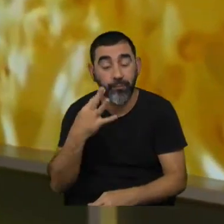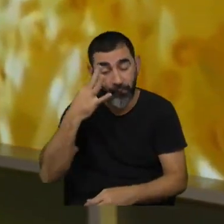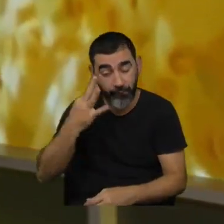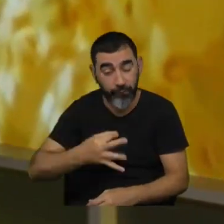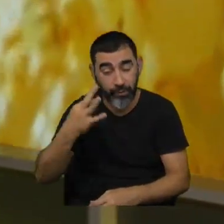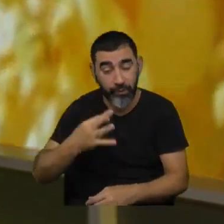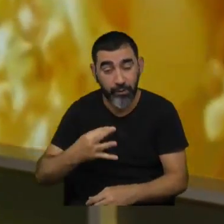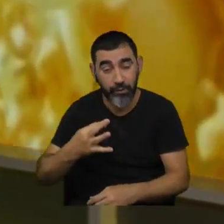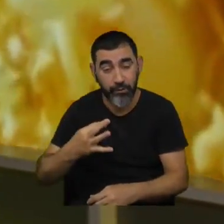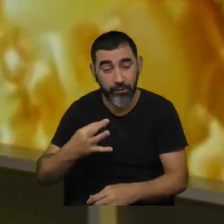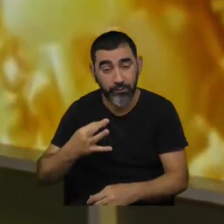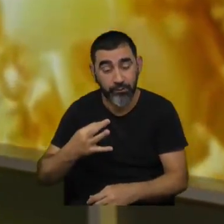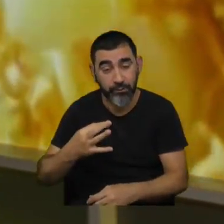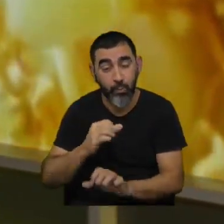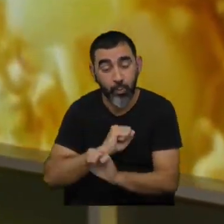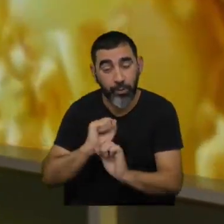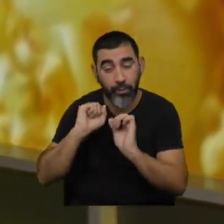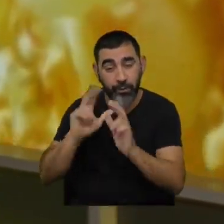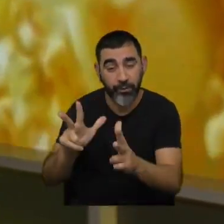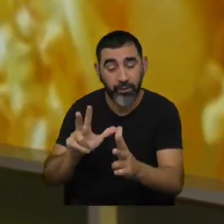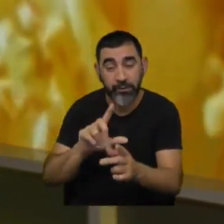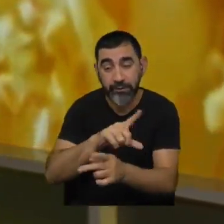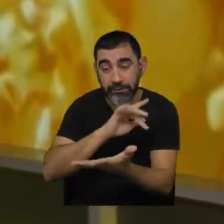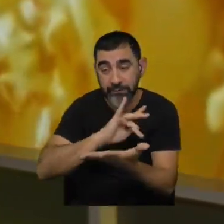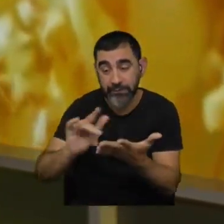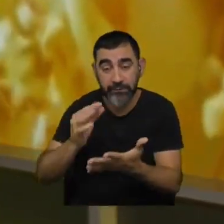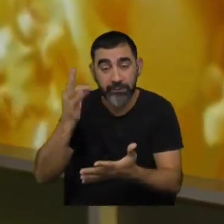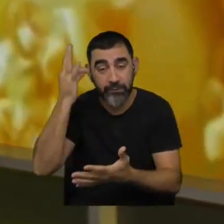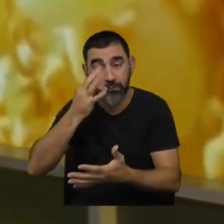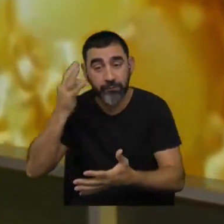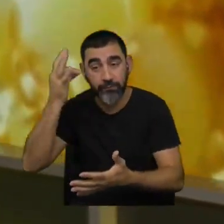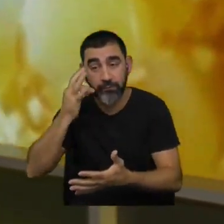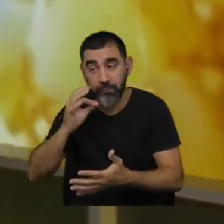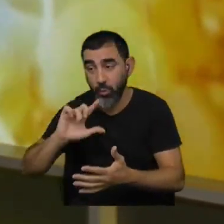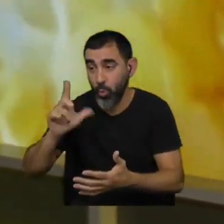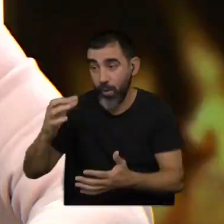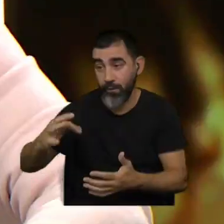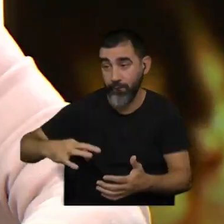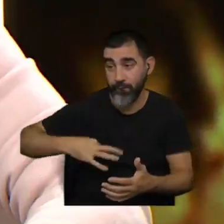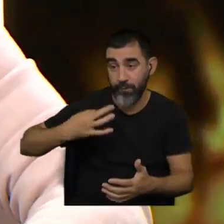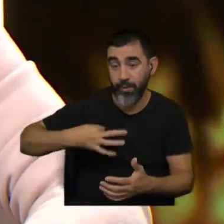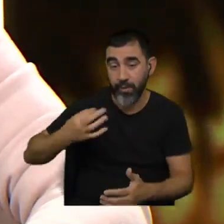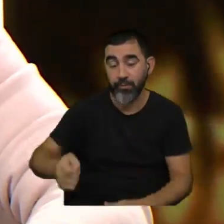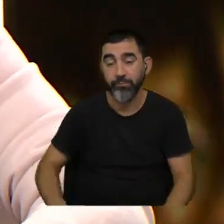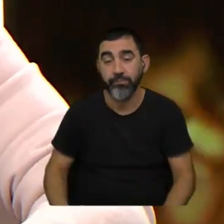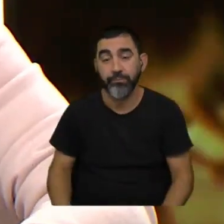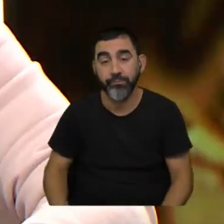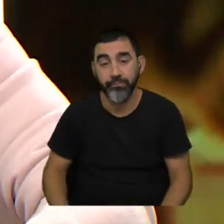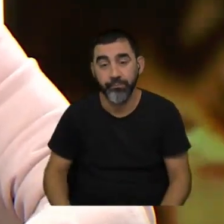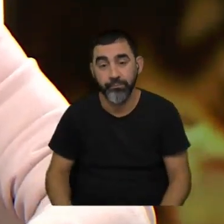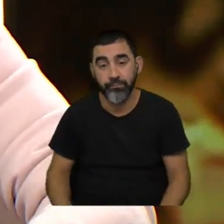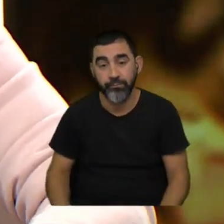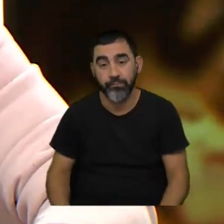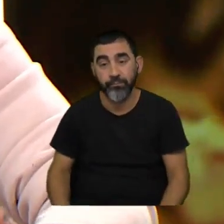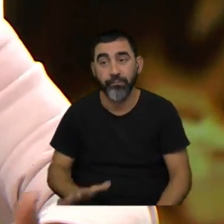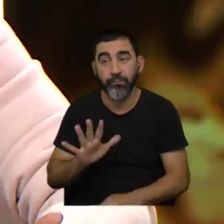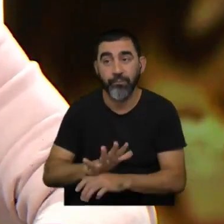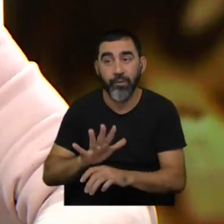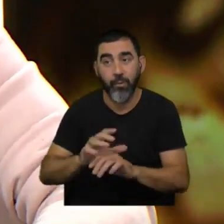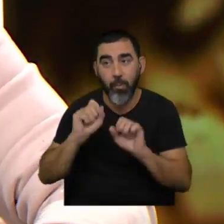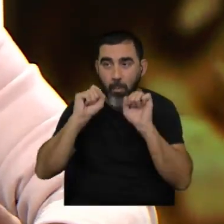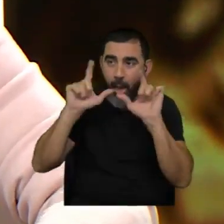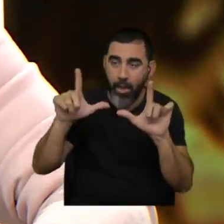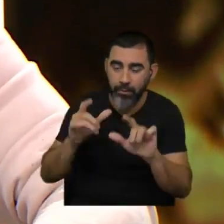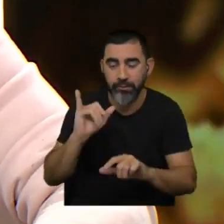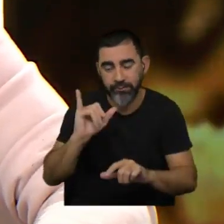¿realmente es sólida la afirmación de sin polinizadores se acaba la vida como la conocemos? Bueno, creo que es un poco alarmista. La